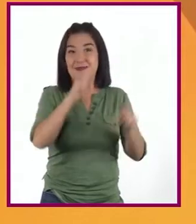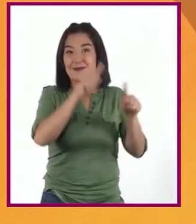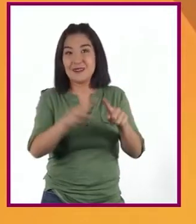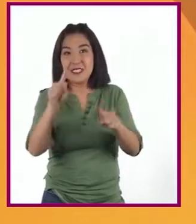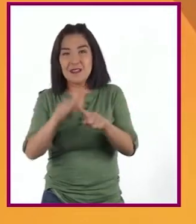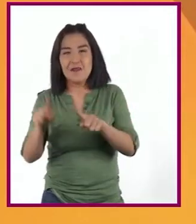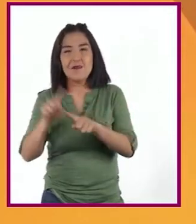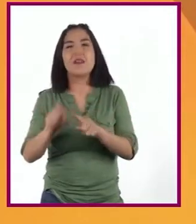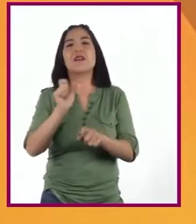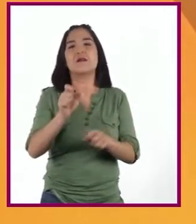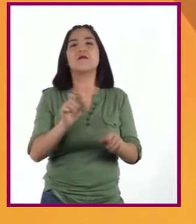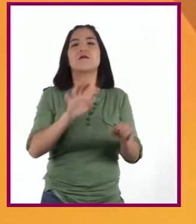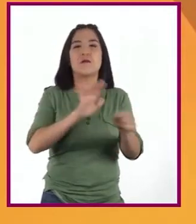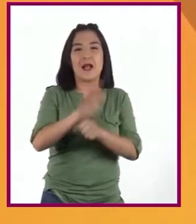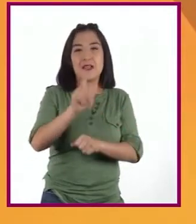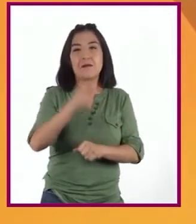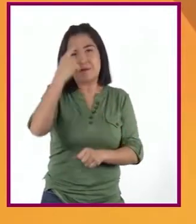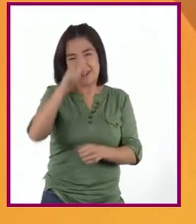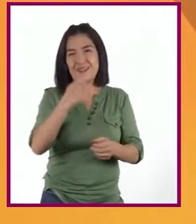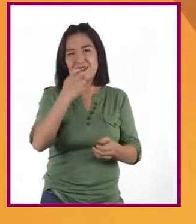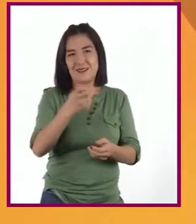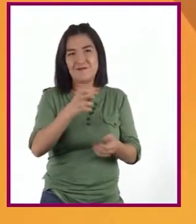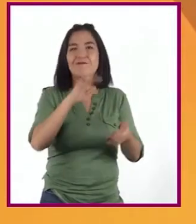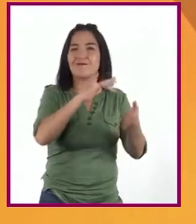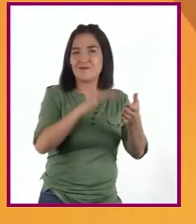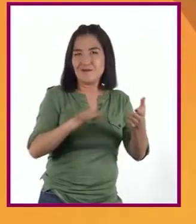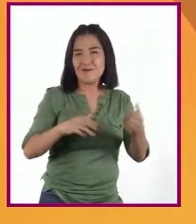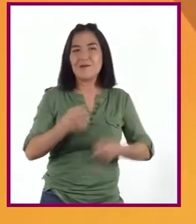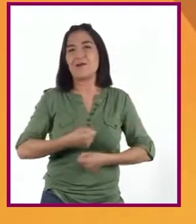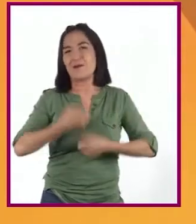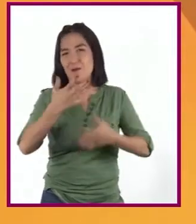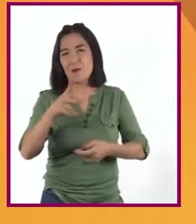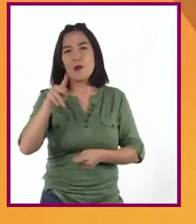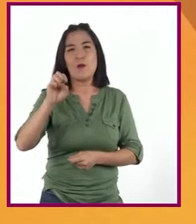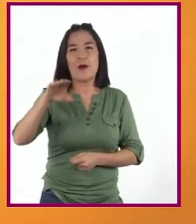distintos ámbitos que tuvieron lugar en ese momento.